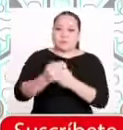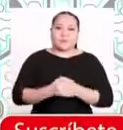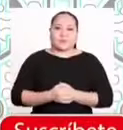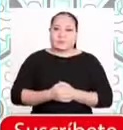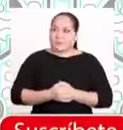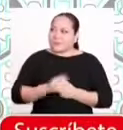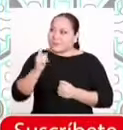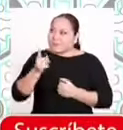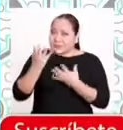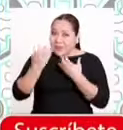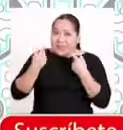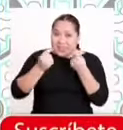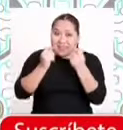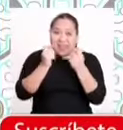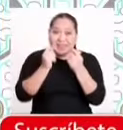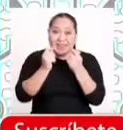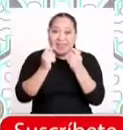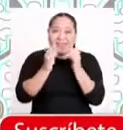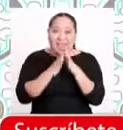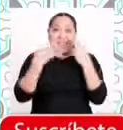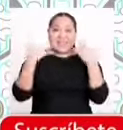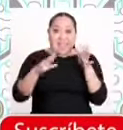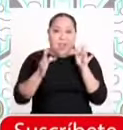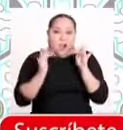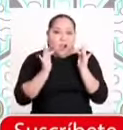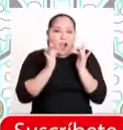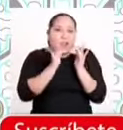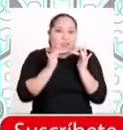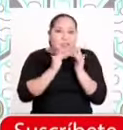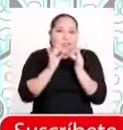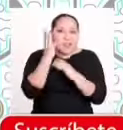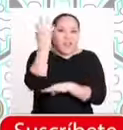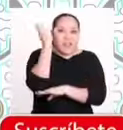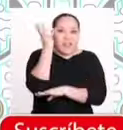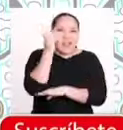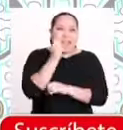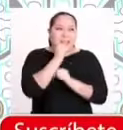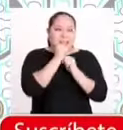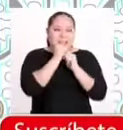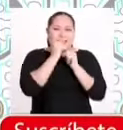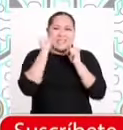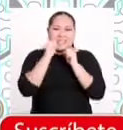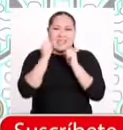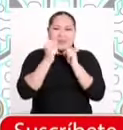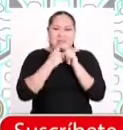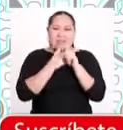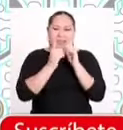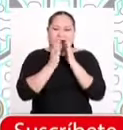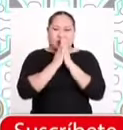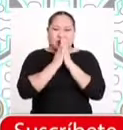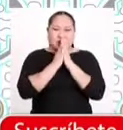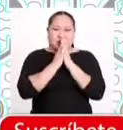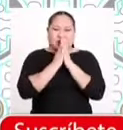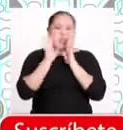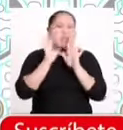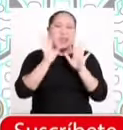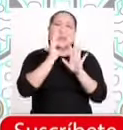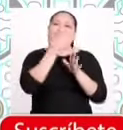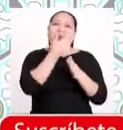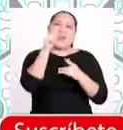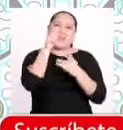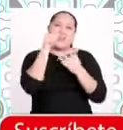¿Quieres intentarlo? Ya tienes mayor conexión con el árbol. Sí, pero será mejor